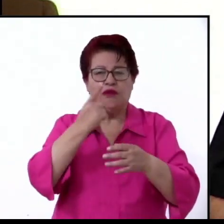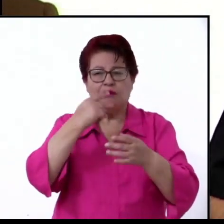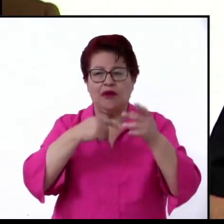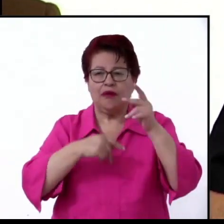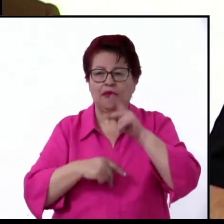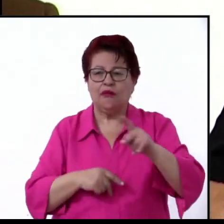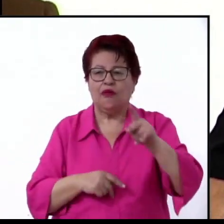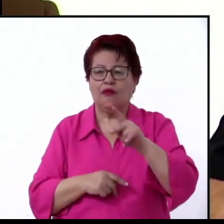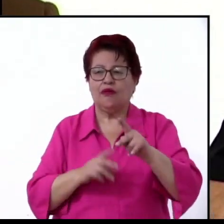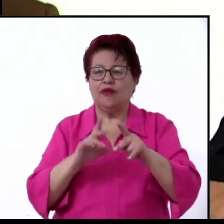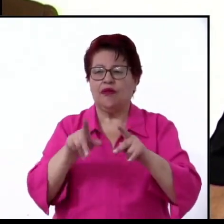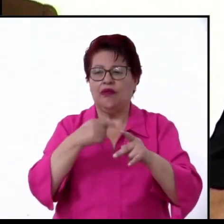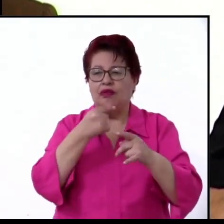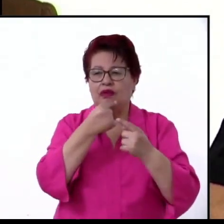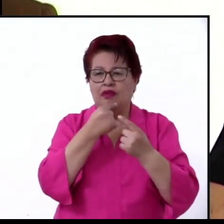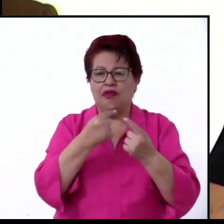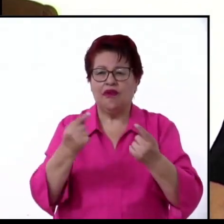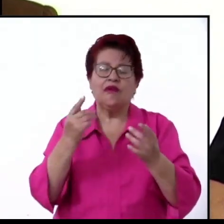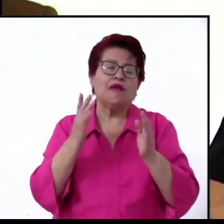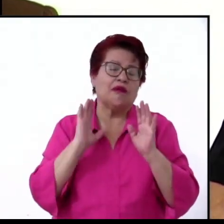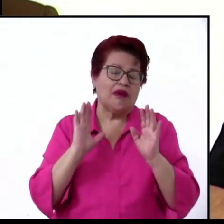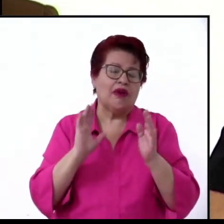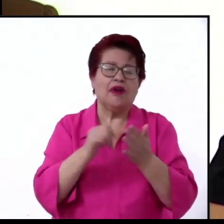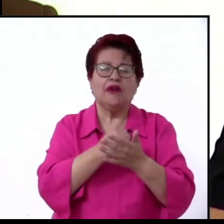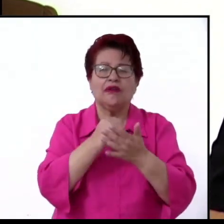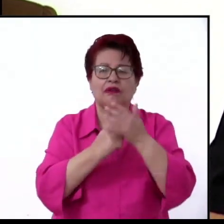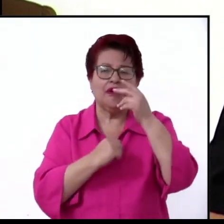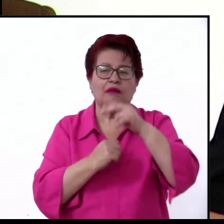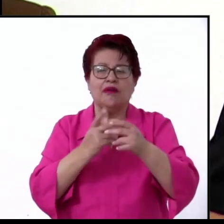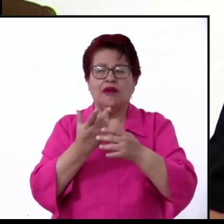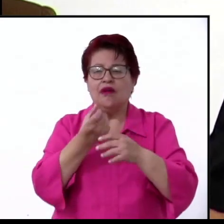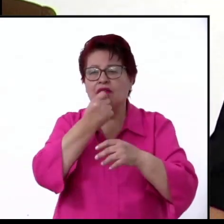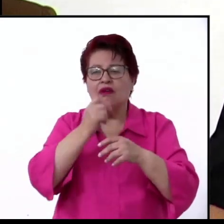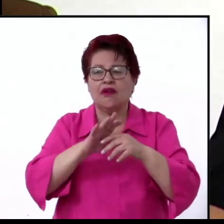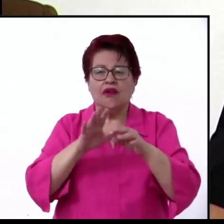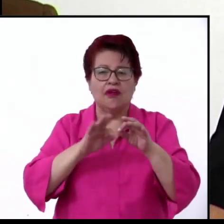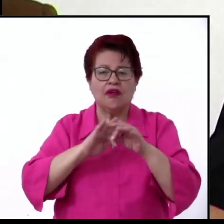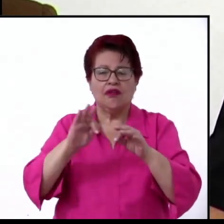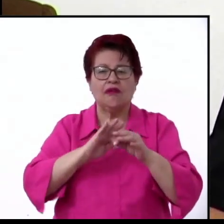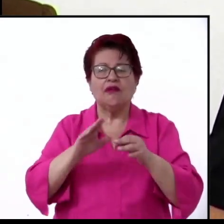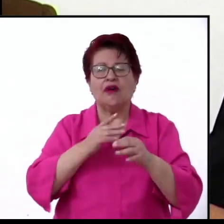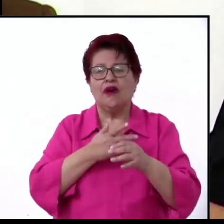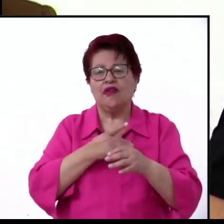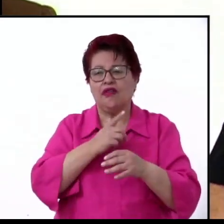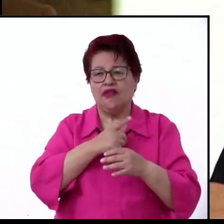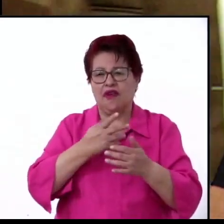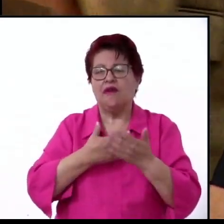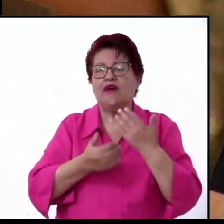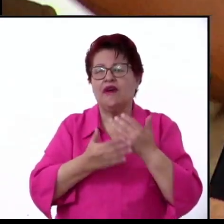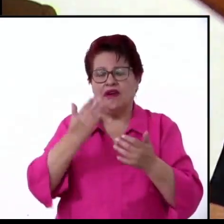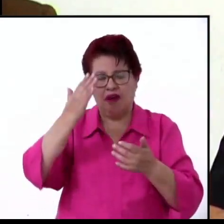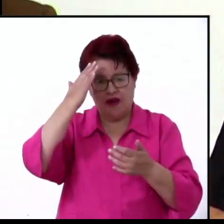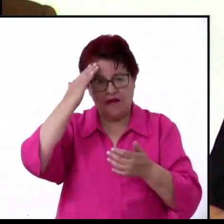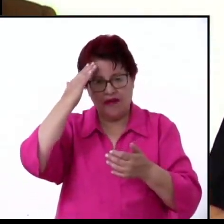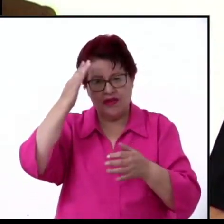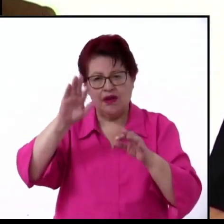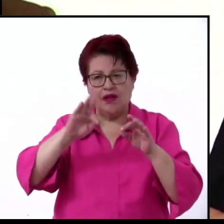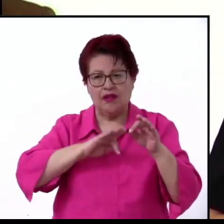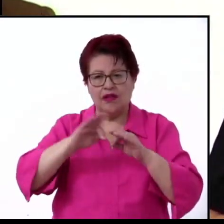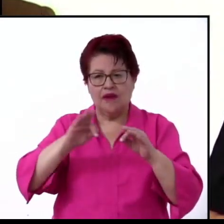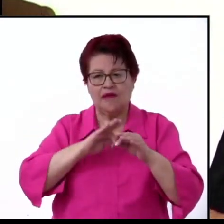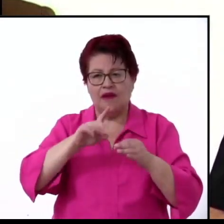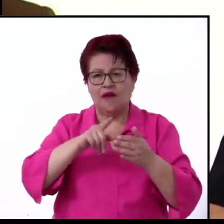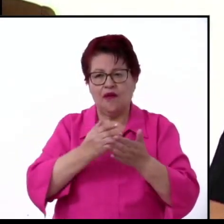la población infantil. Bueno, a la Ciudad de México y a la Secretaría del Trabajo le corresponde pues encabezar las tareas